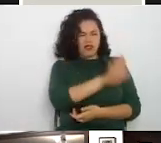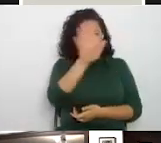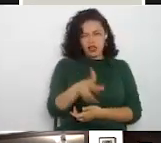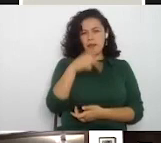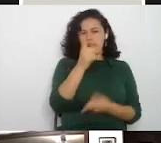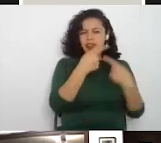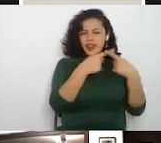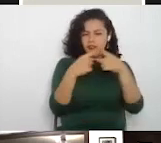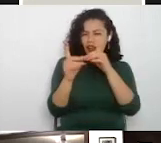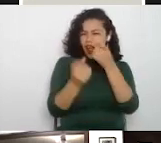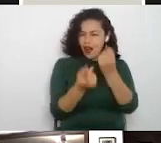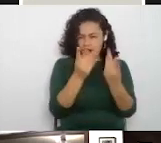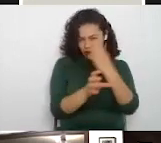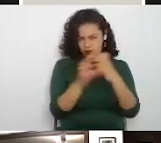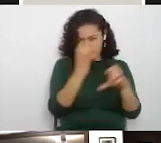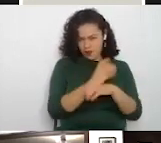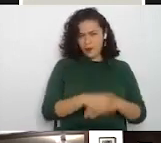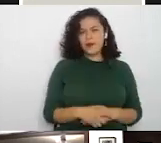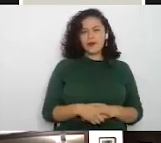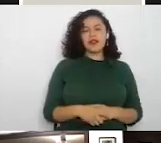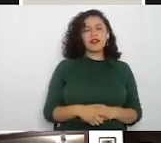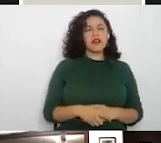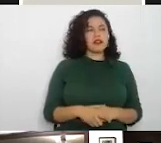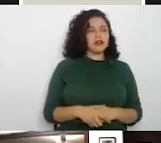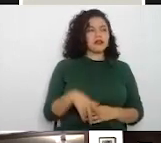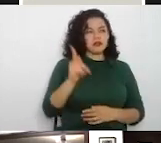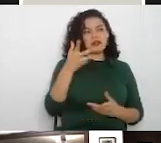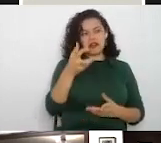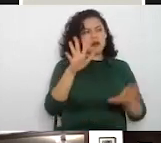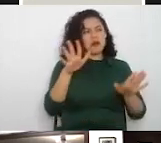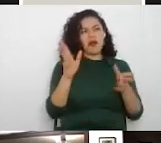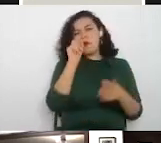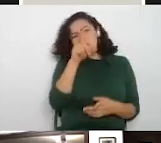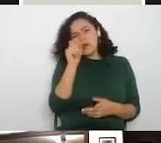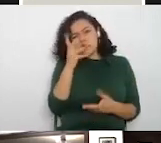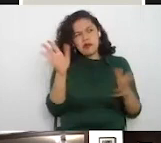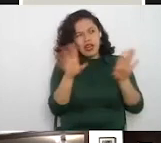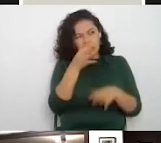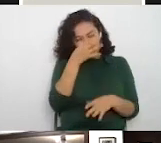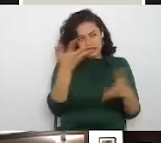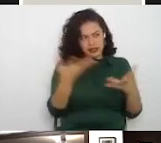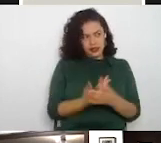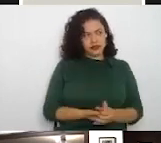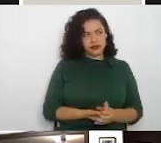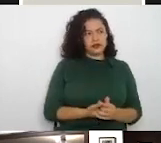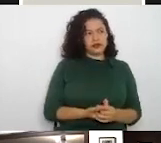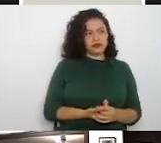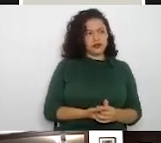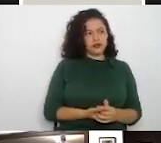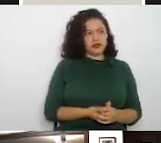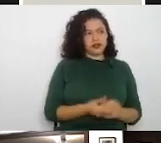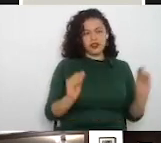diferencias, pero básicamente hacemos lo mismo. Por supuesto, tenemos que ver, como lo vemos en la